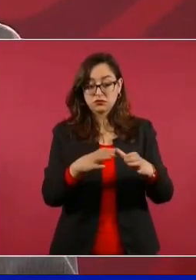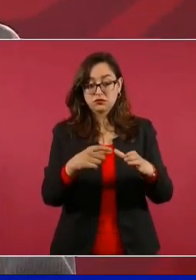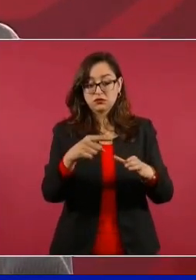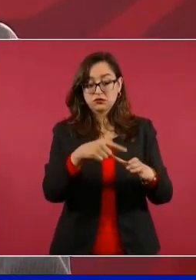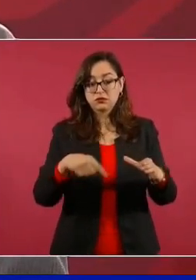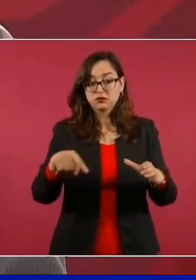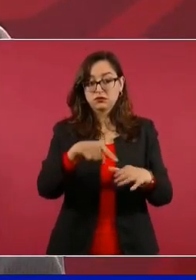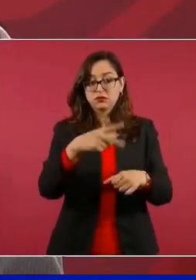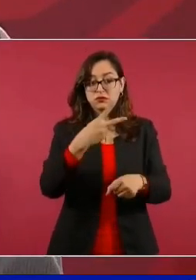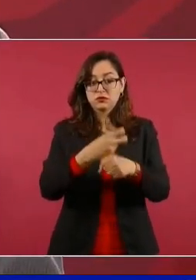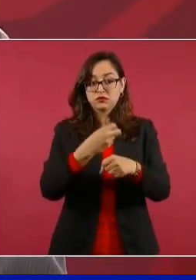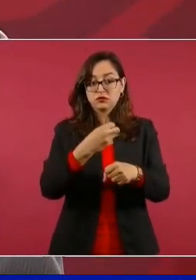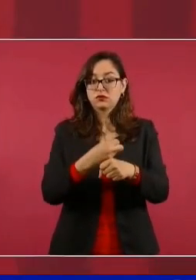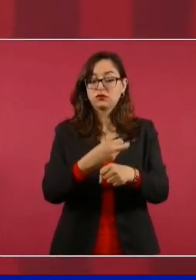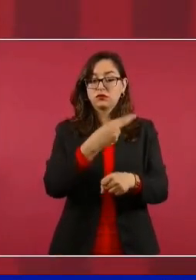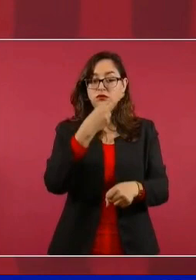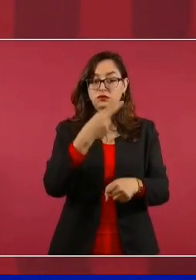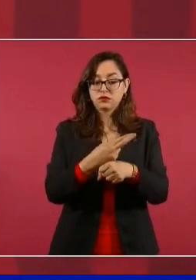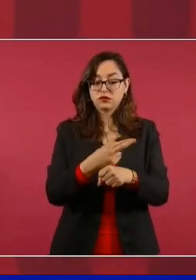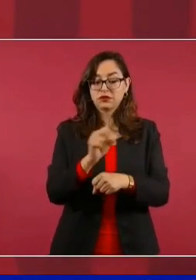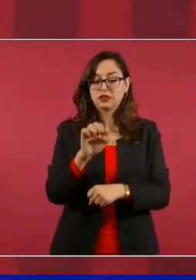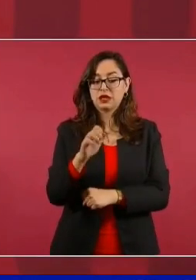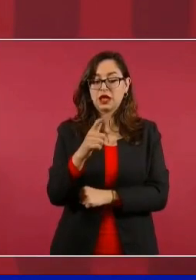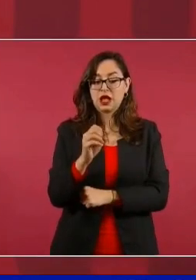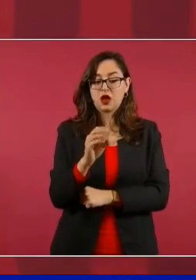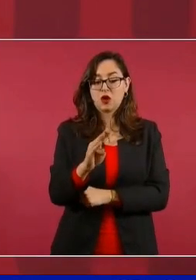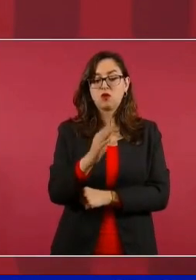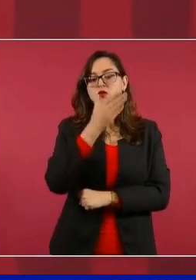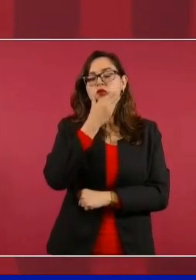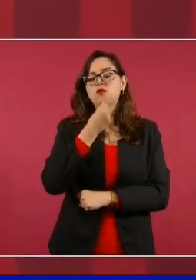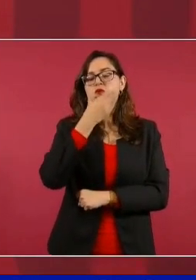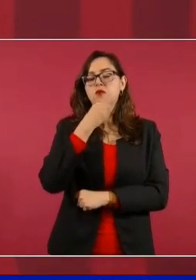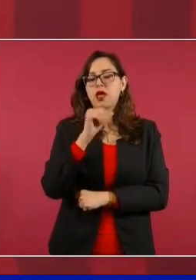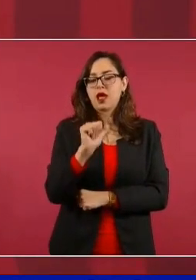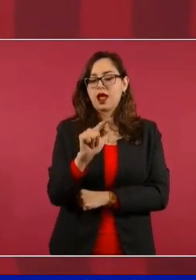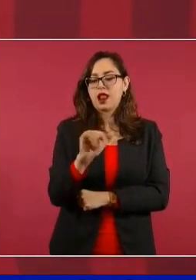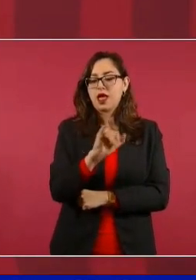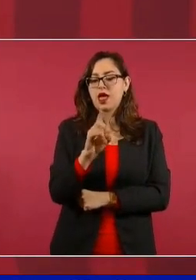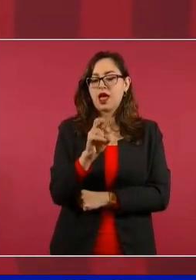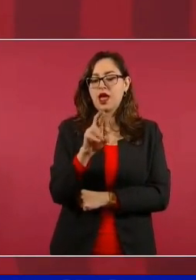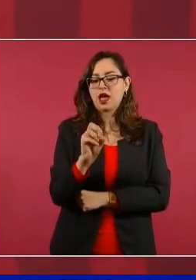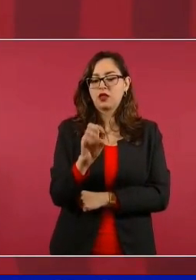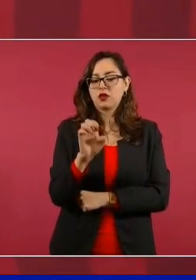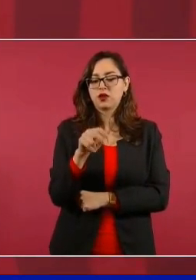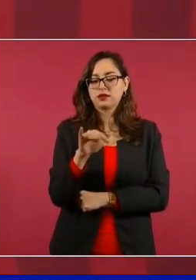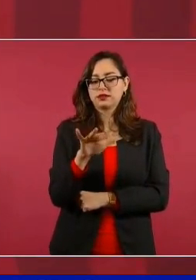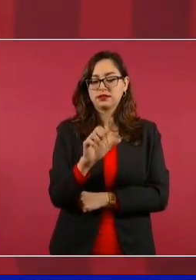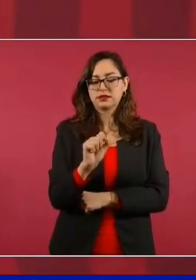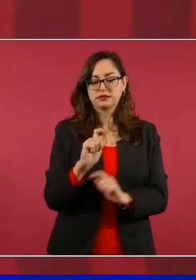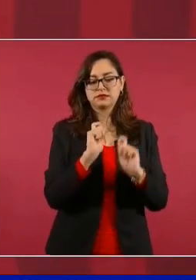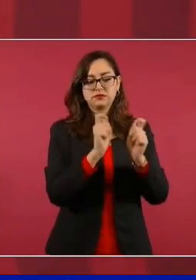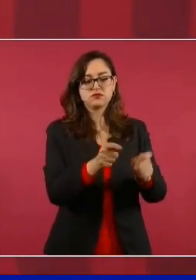al subsecretario de Gobernación, Alejandro Encinas, al que le tengo toda la